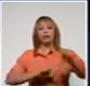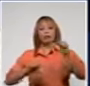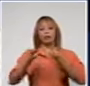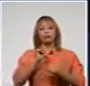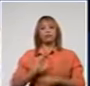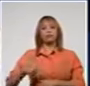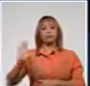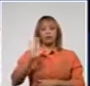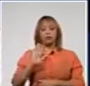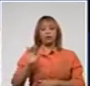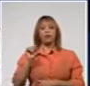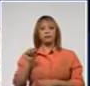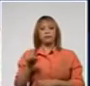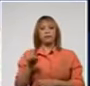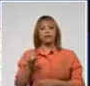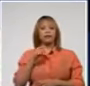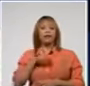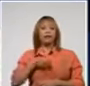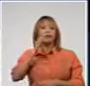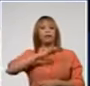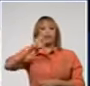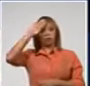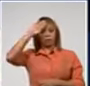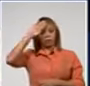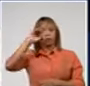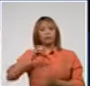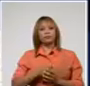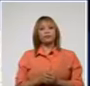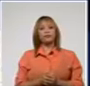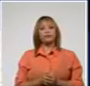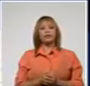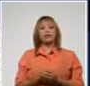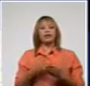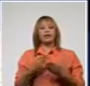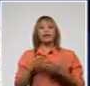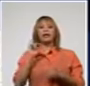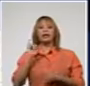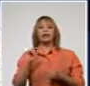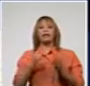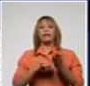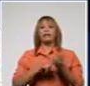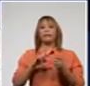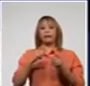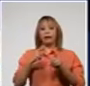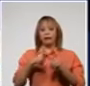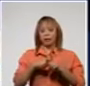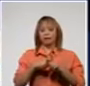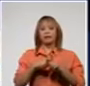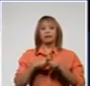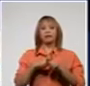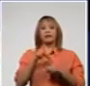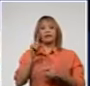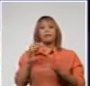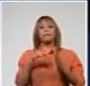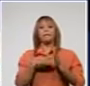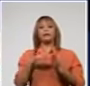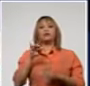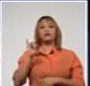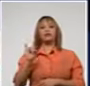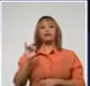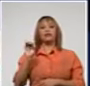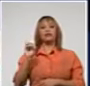molecular de Cuba, en el Instituto de Medicina Tropical Pedro Curí, 1.900